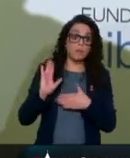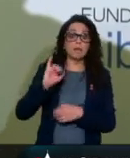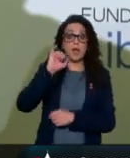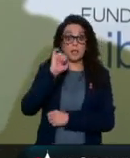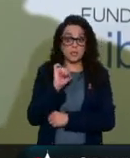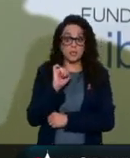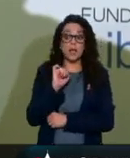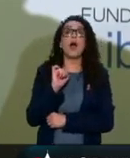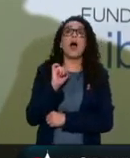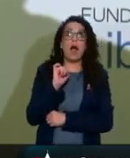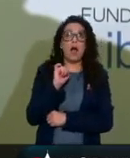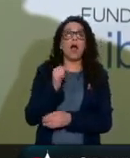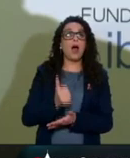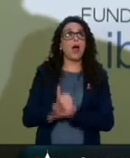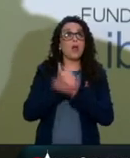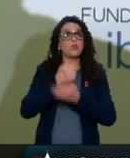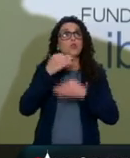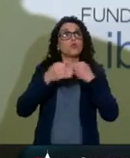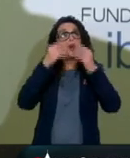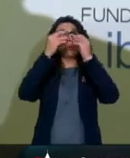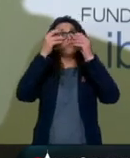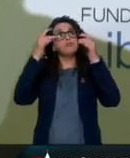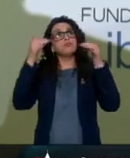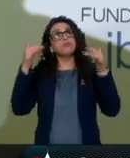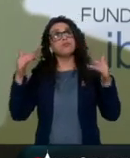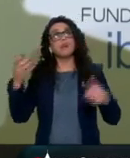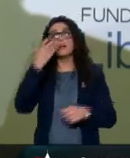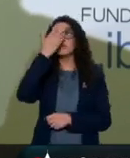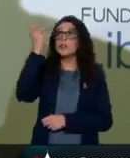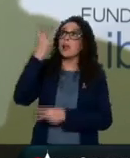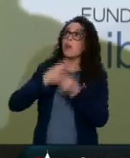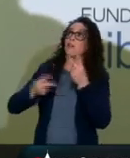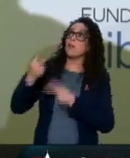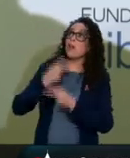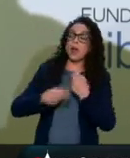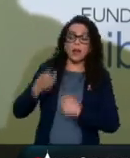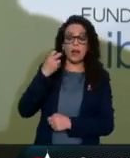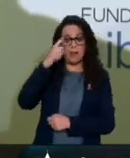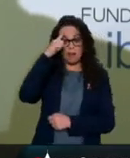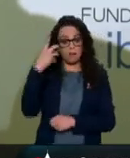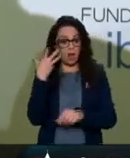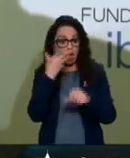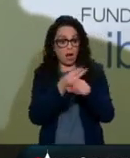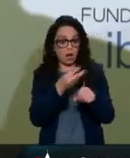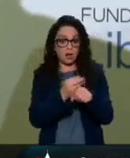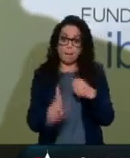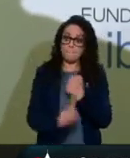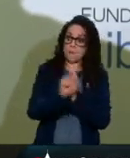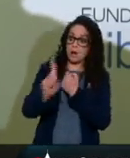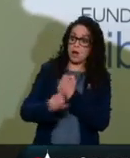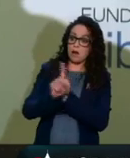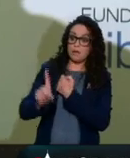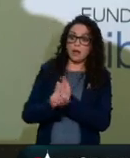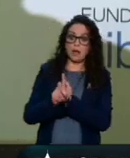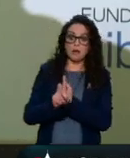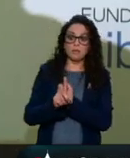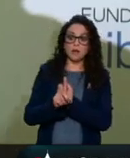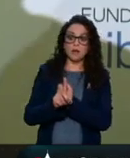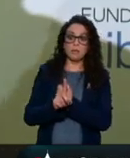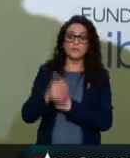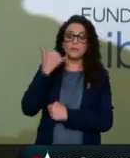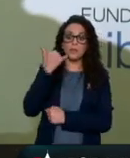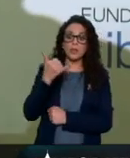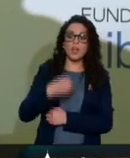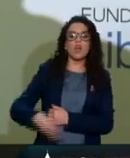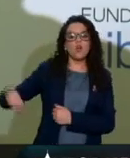cielo, fórmulas mágicas para resolver nuestros problemas y culpar siempre